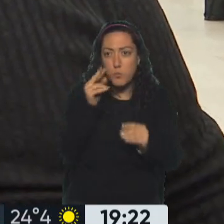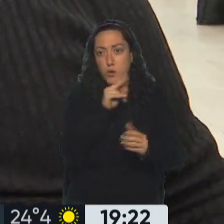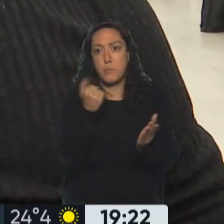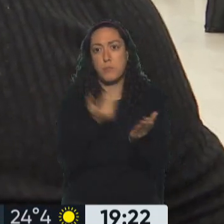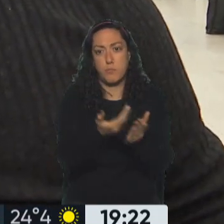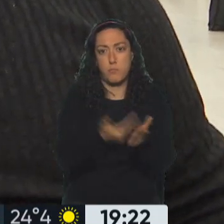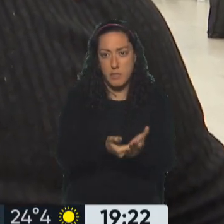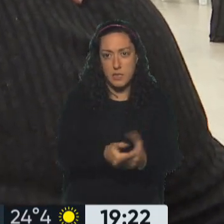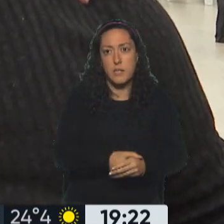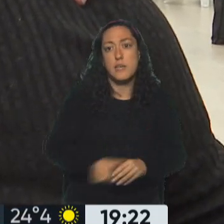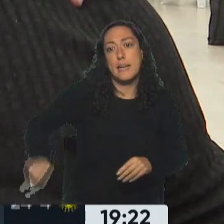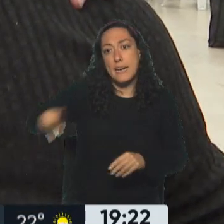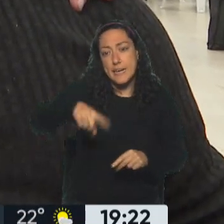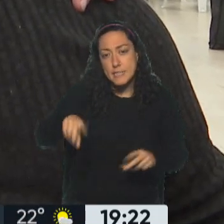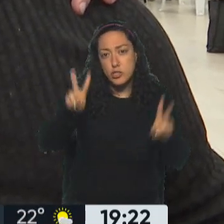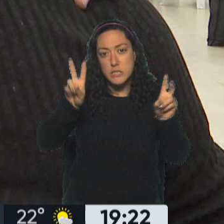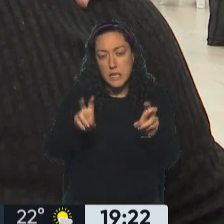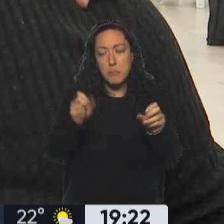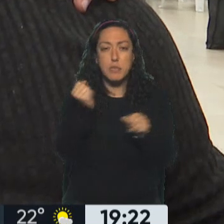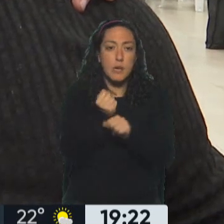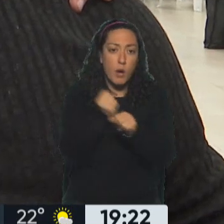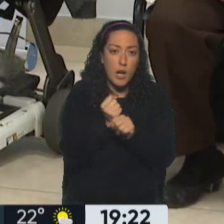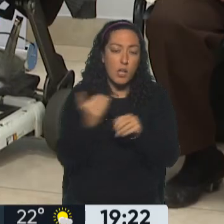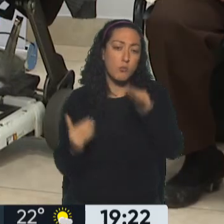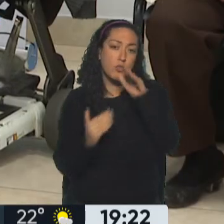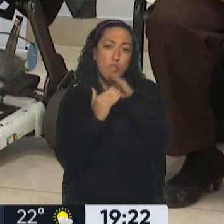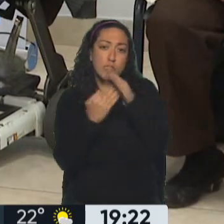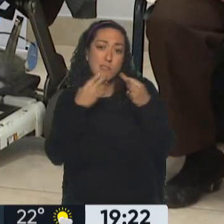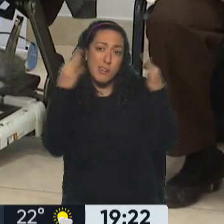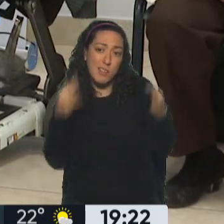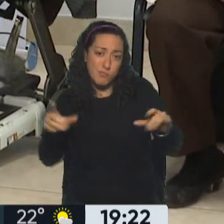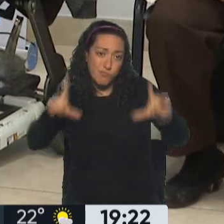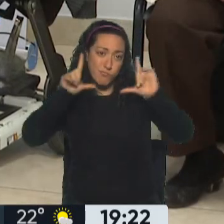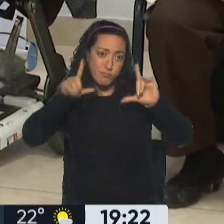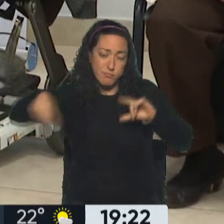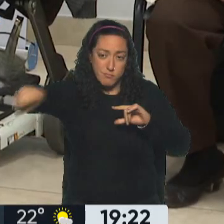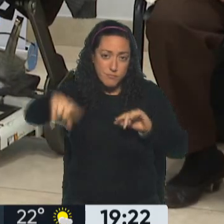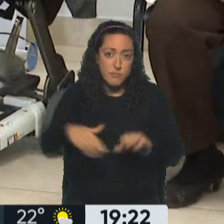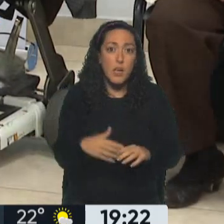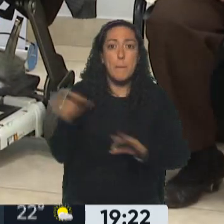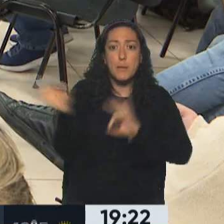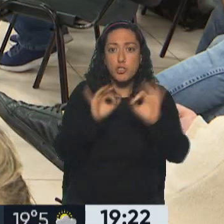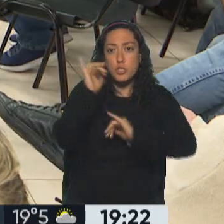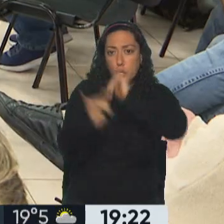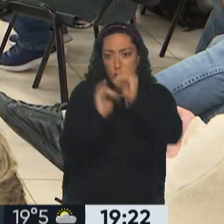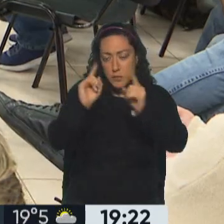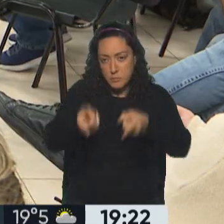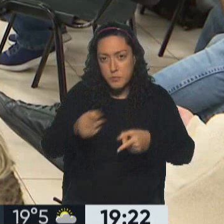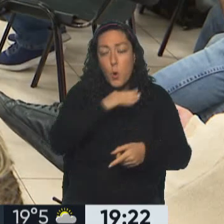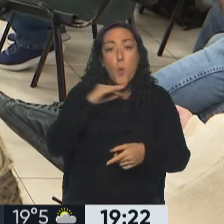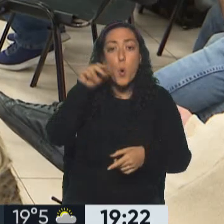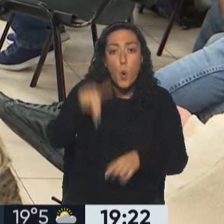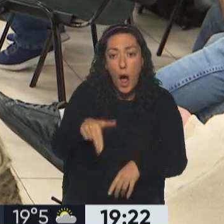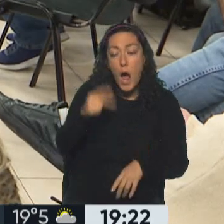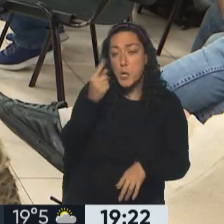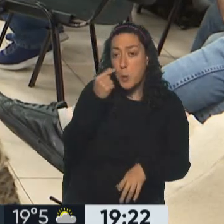vienen trabajando la cuestión, los verdaderos protagonistas, y para transmitir y contar un poco nuestro proyecto. Juan es uno